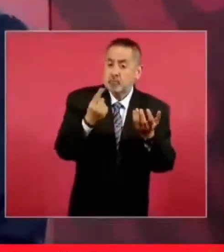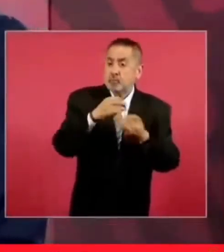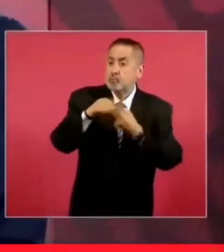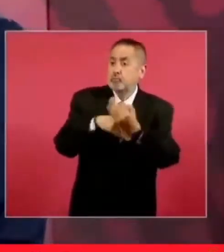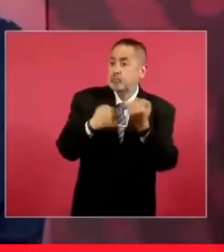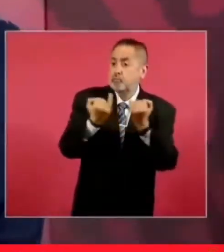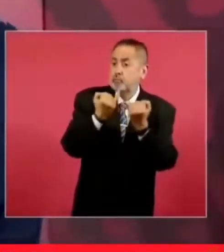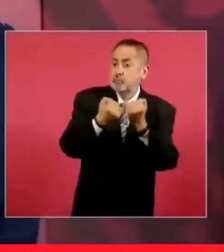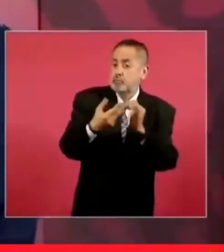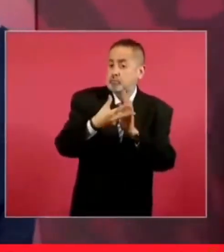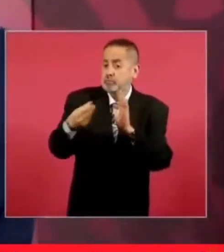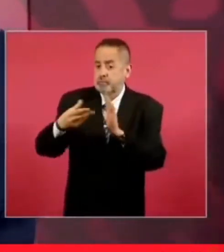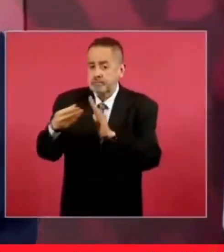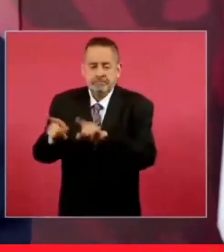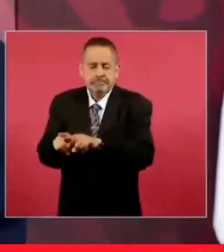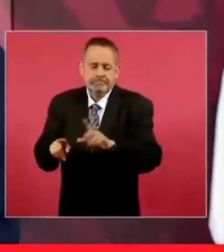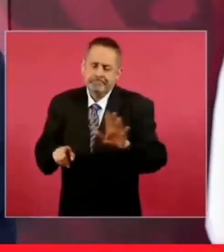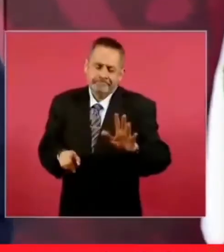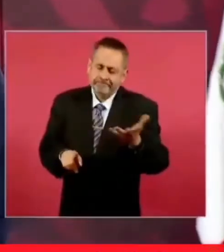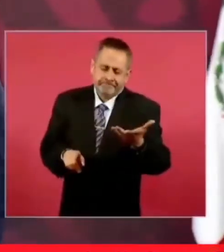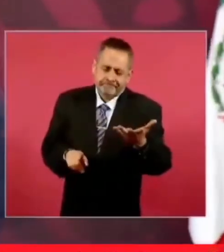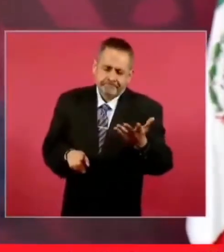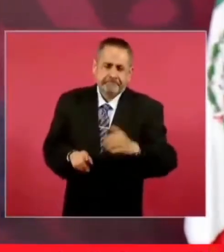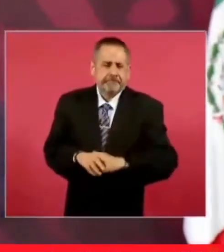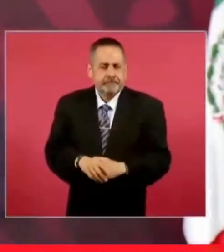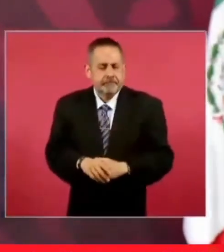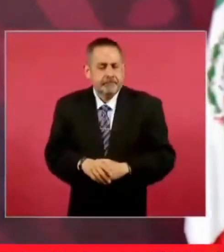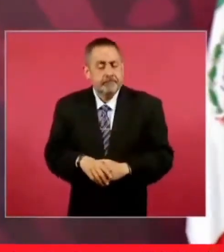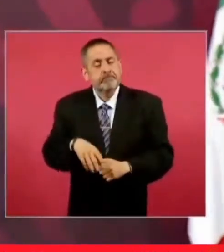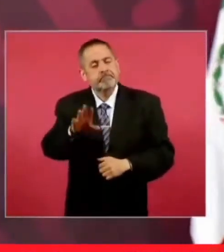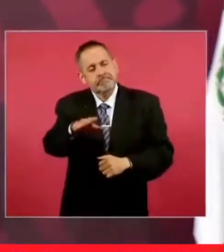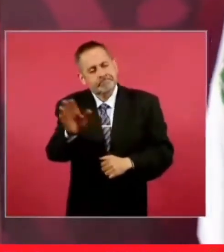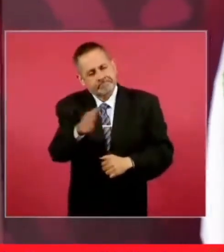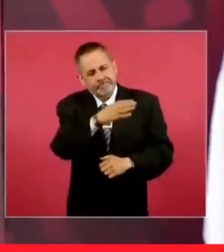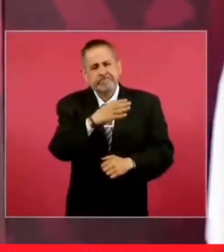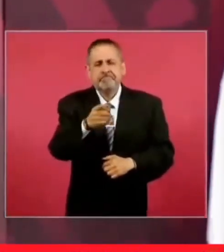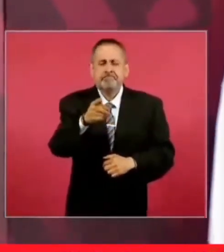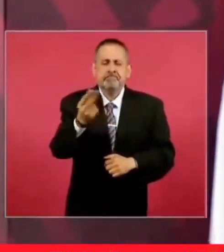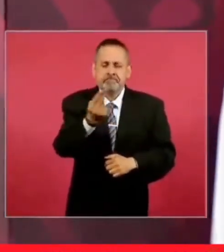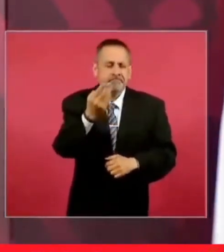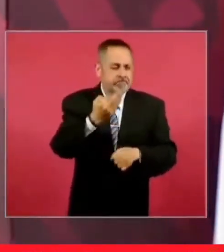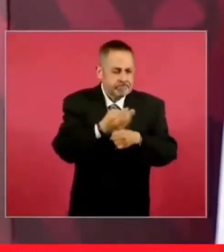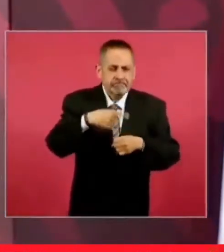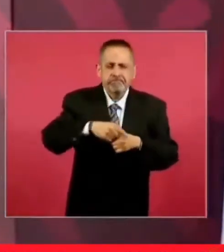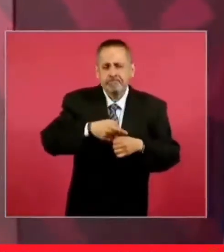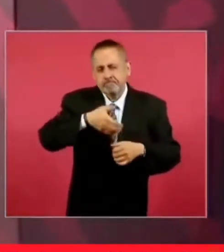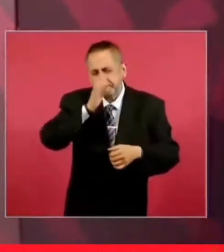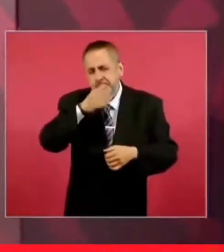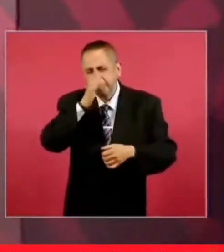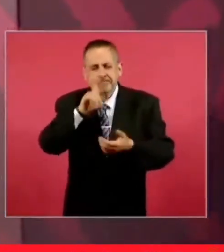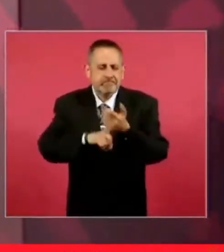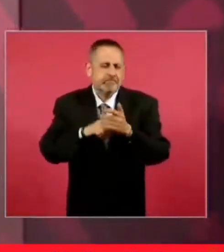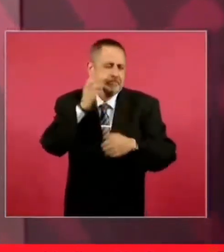cítricos. Chagual, limón, mandarina, naranja.